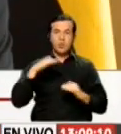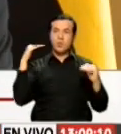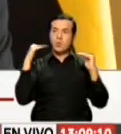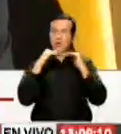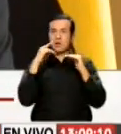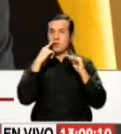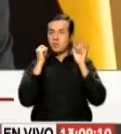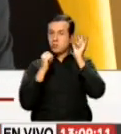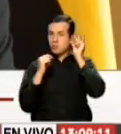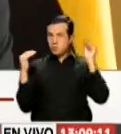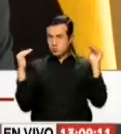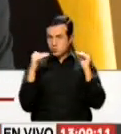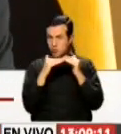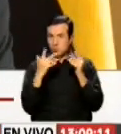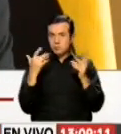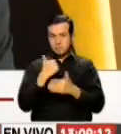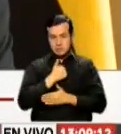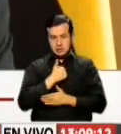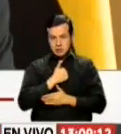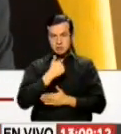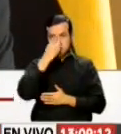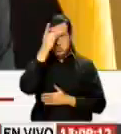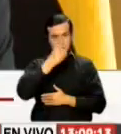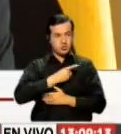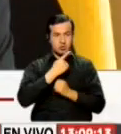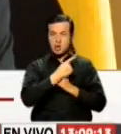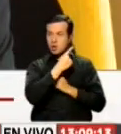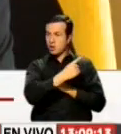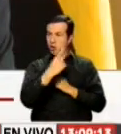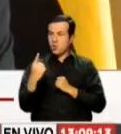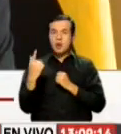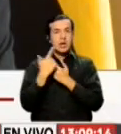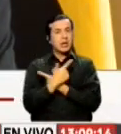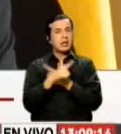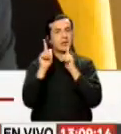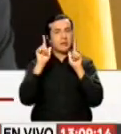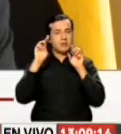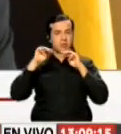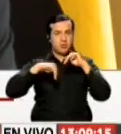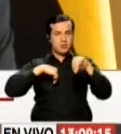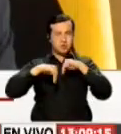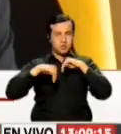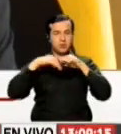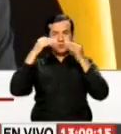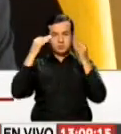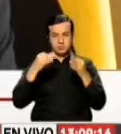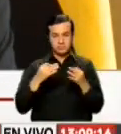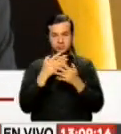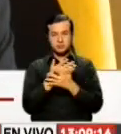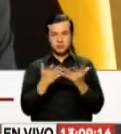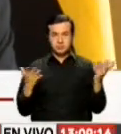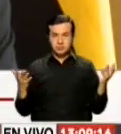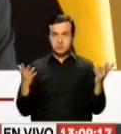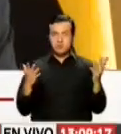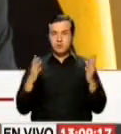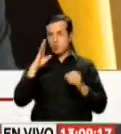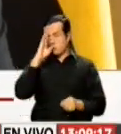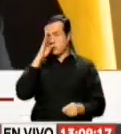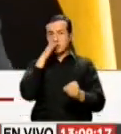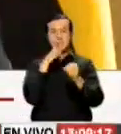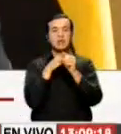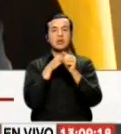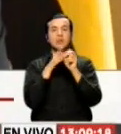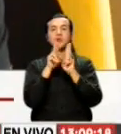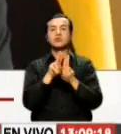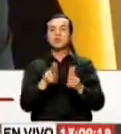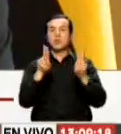de género, la autodeterminación de los pueblos, la libre movilidad y por el cumplimiento de los objetivos de desarrollo